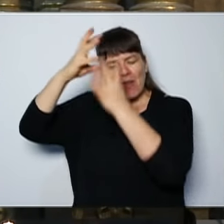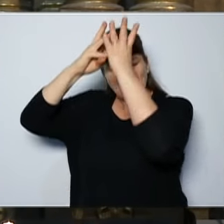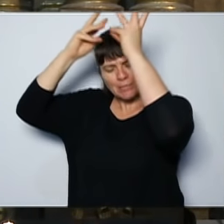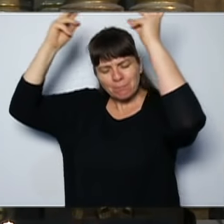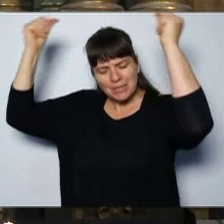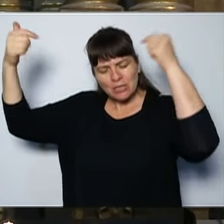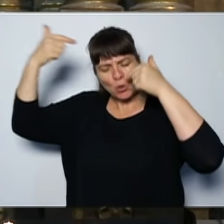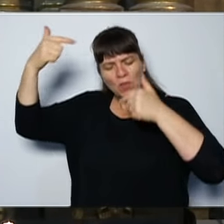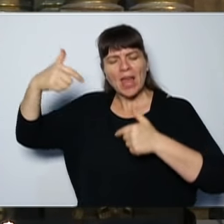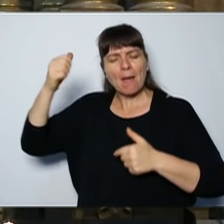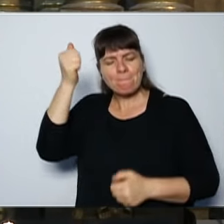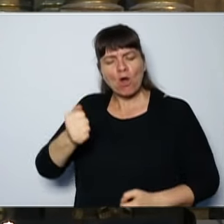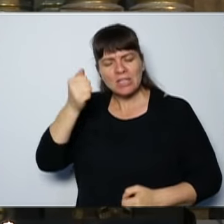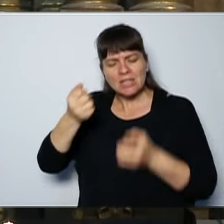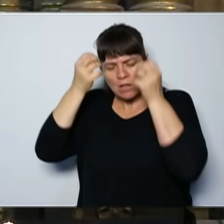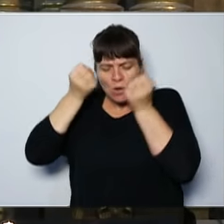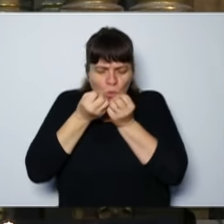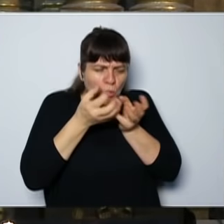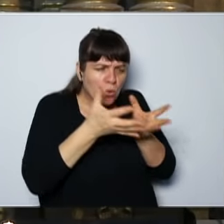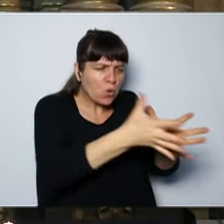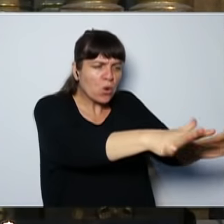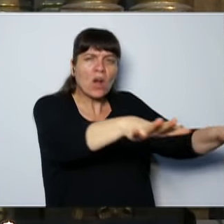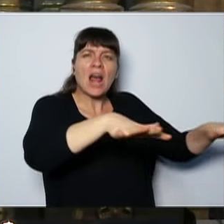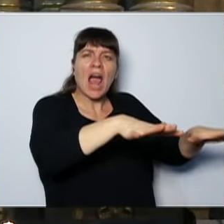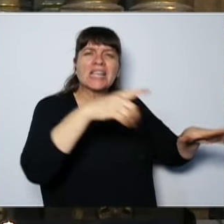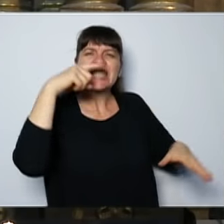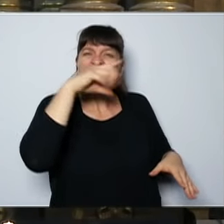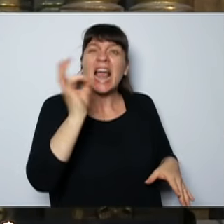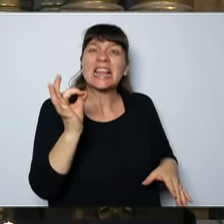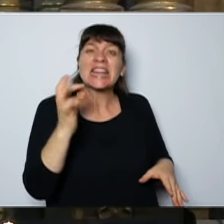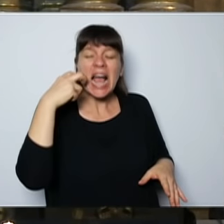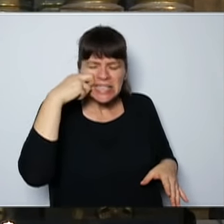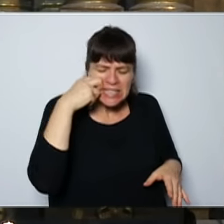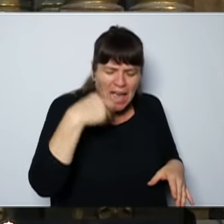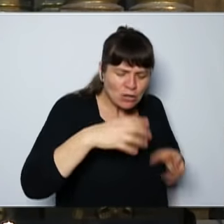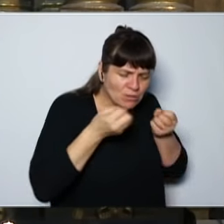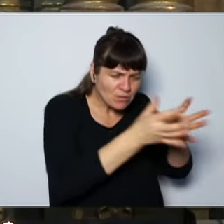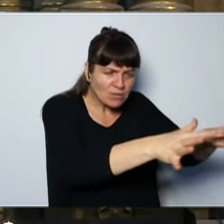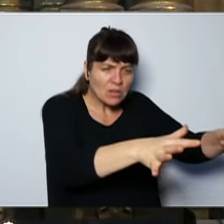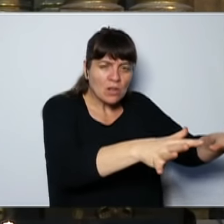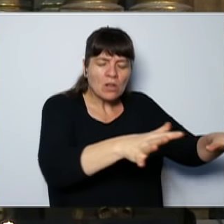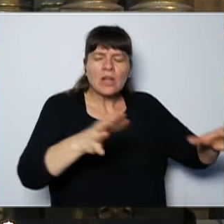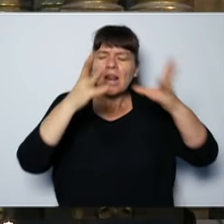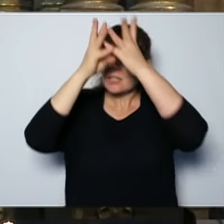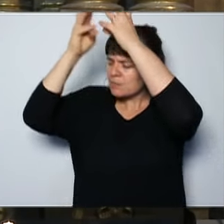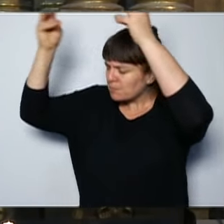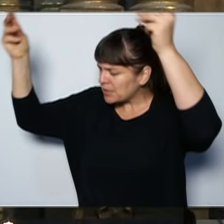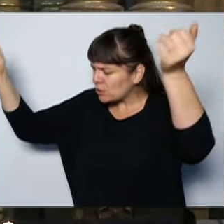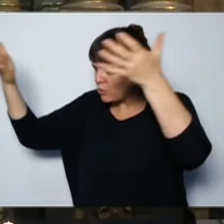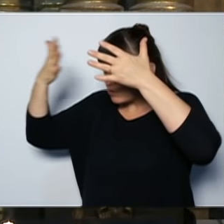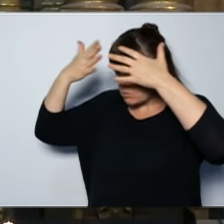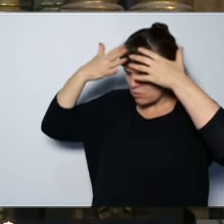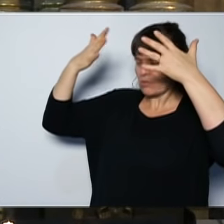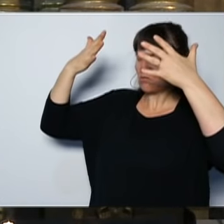que estaba sobre él y lo infundió a los 70 ancianos. Y apenas el Espíritu se